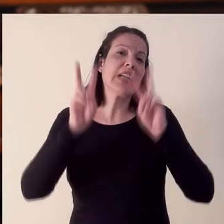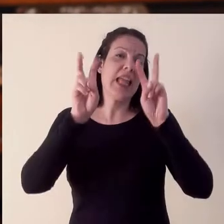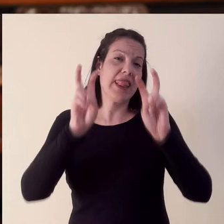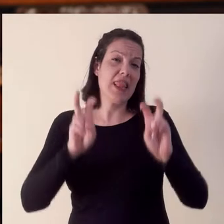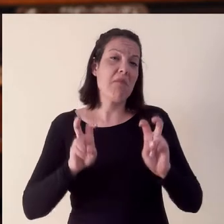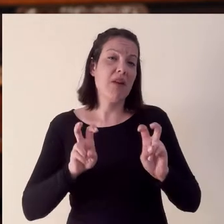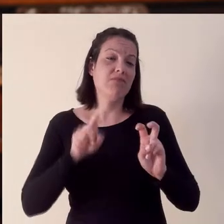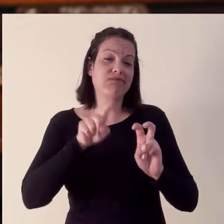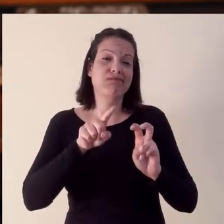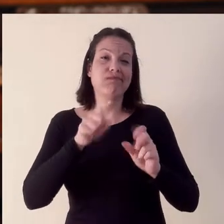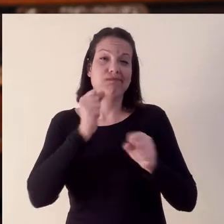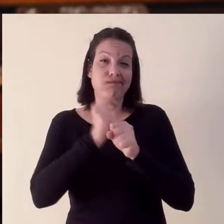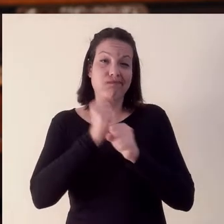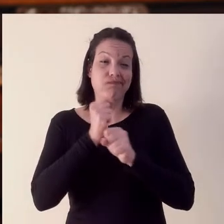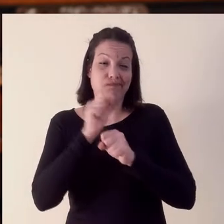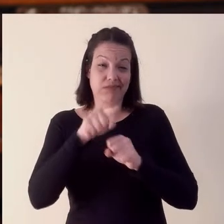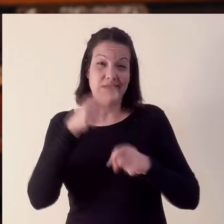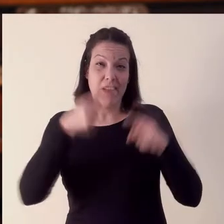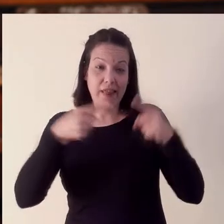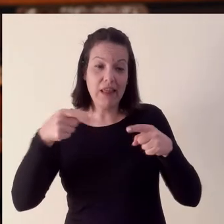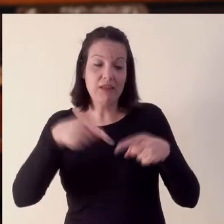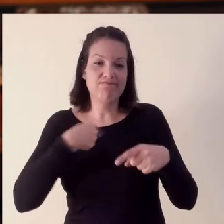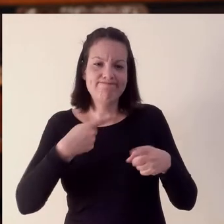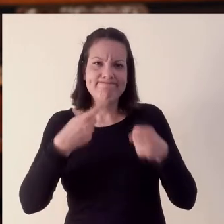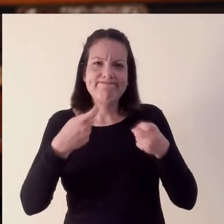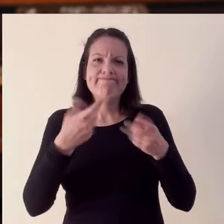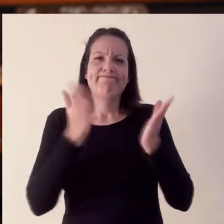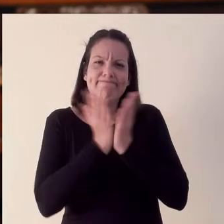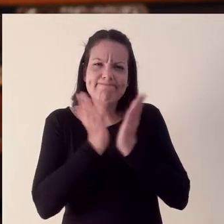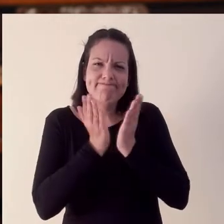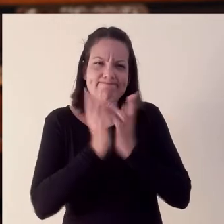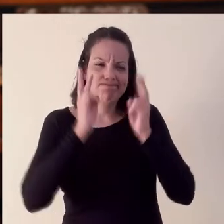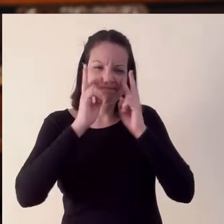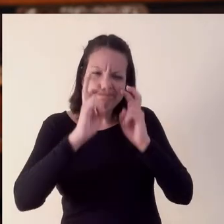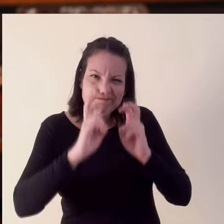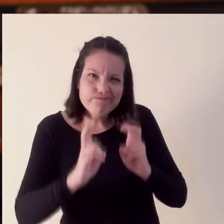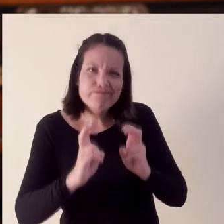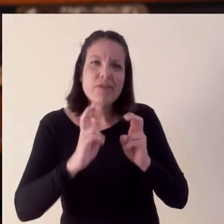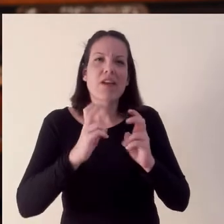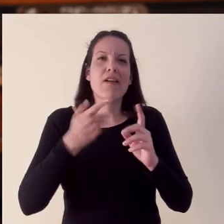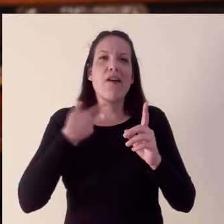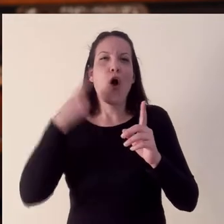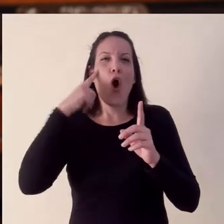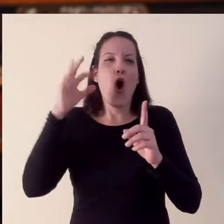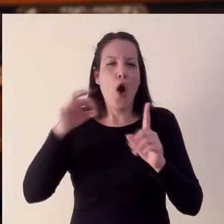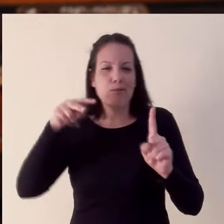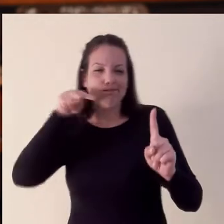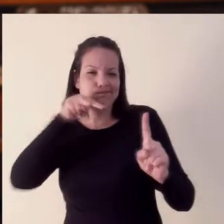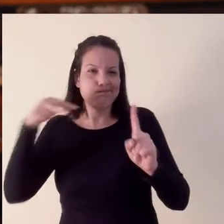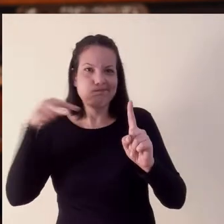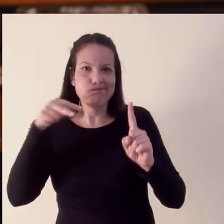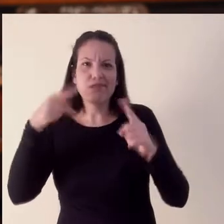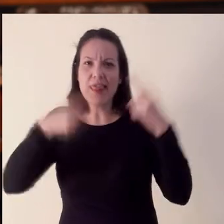distintas temáticas de las que necesité mayor cantidad de lecturas u otras lecturas